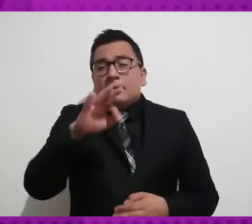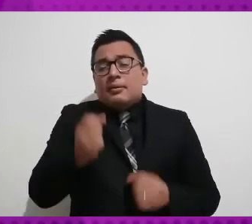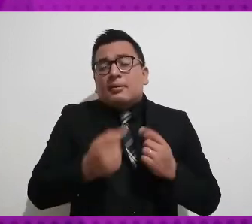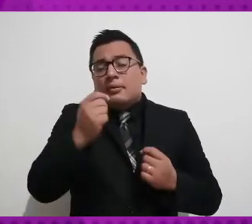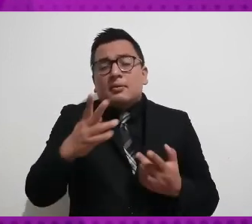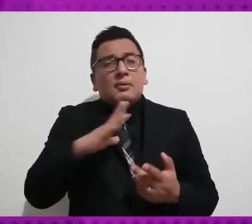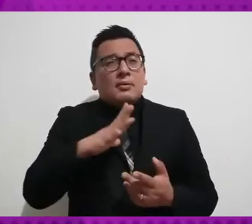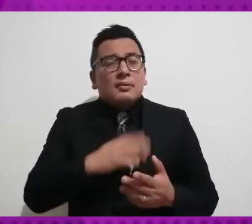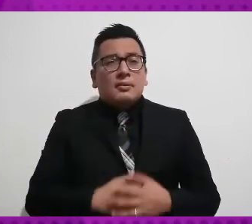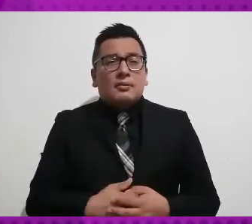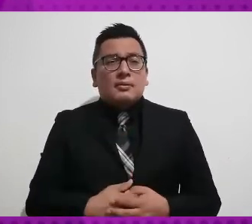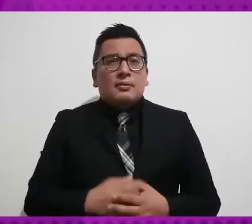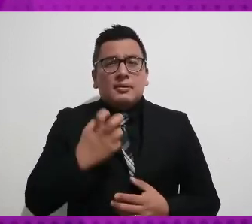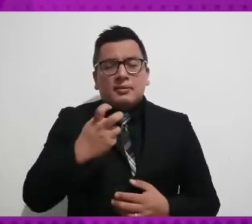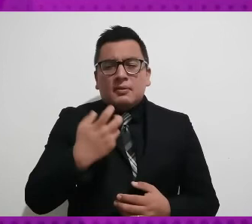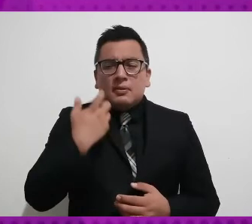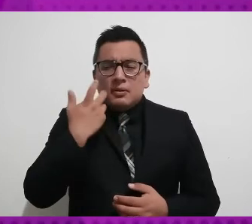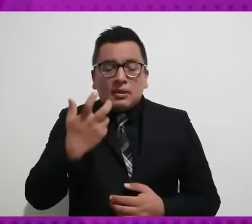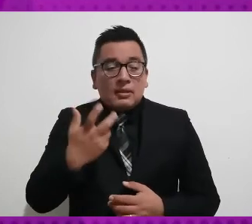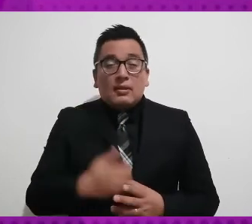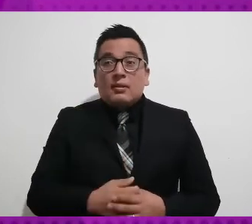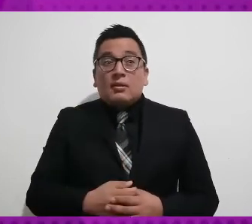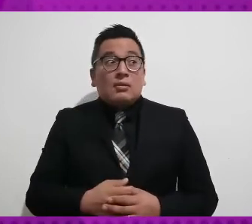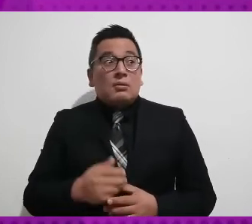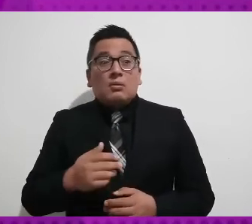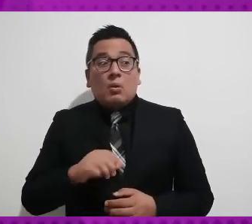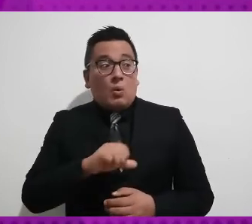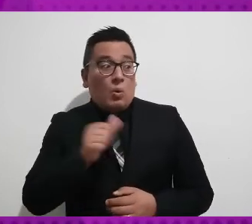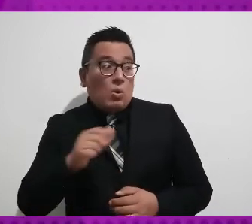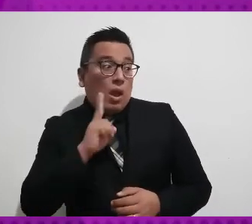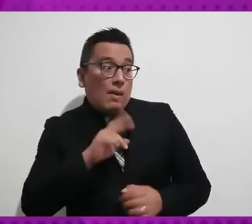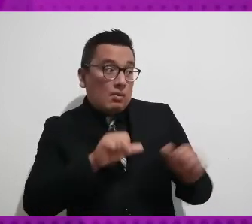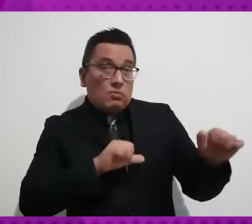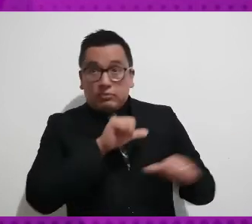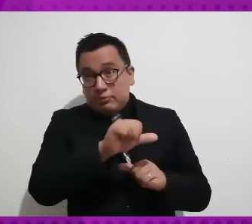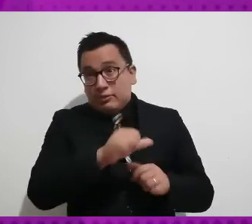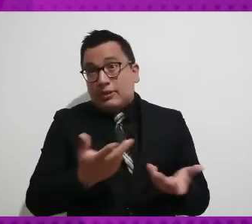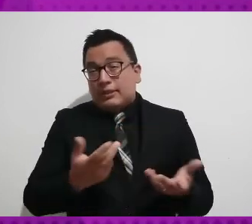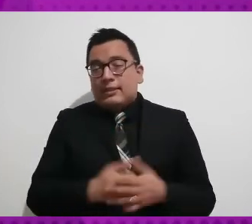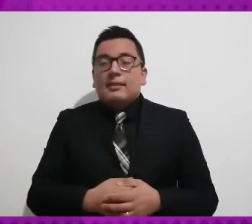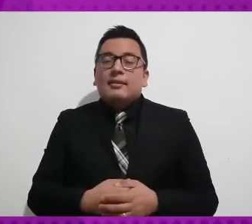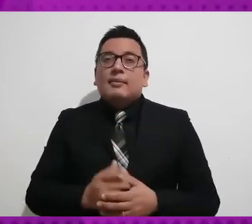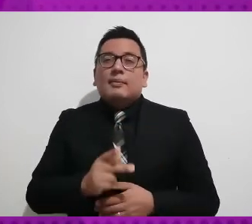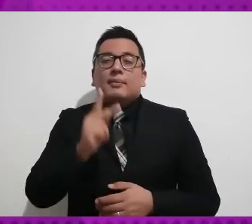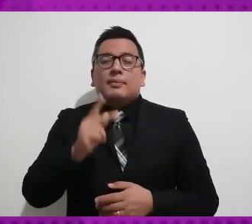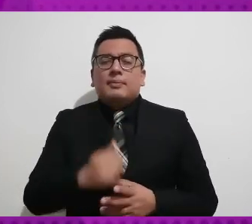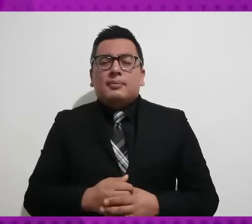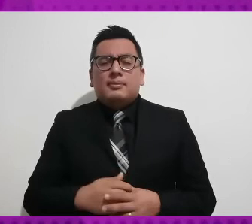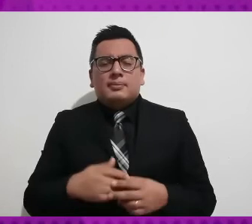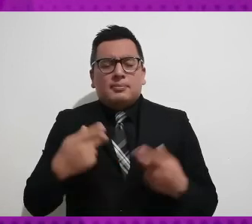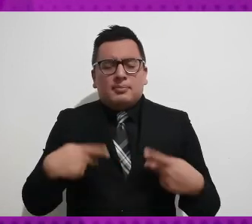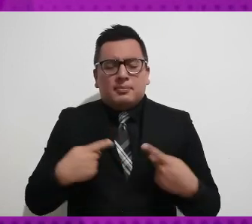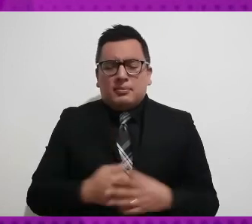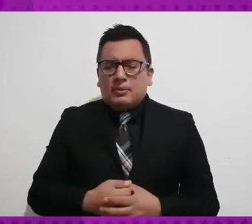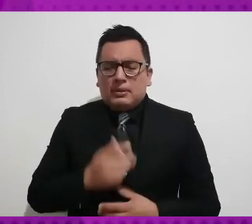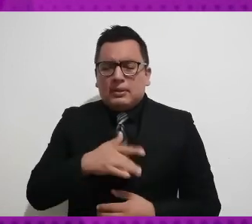quien presentó esta intención de postularse a través de otro nombre. Finalmente, bueno, pues la ciudadanía,